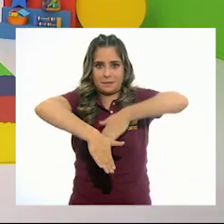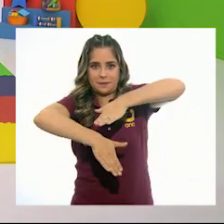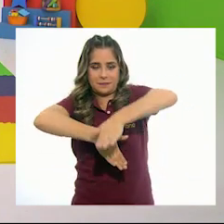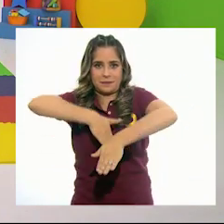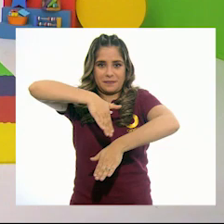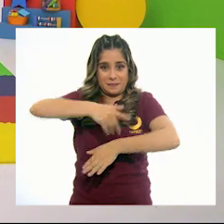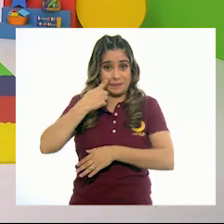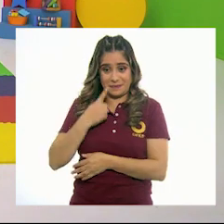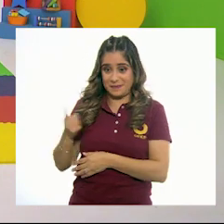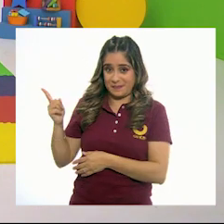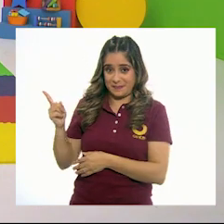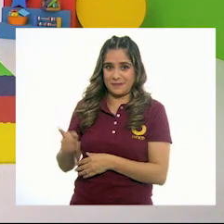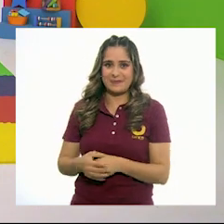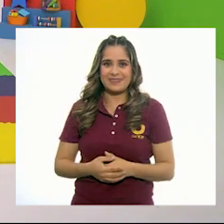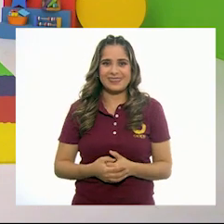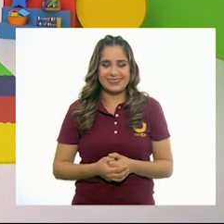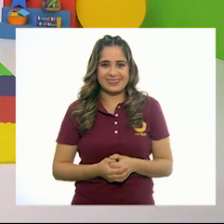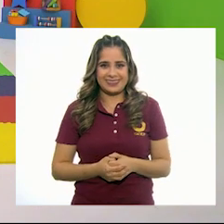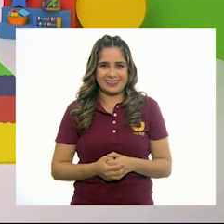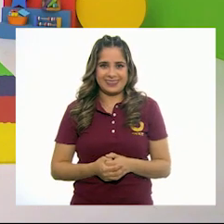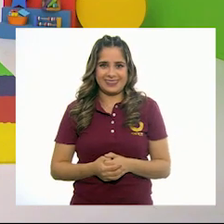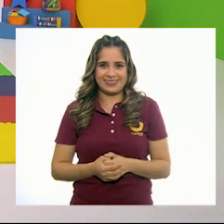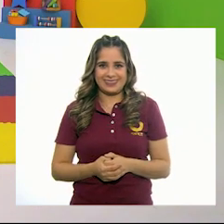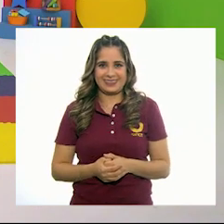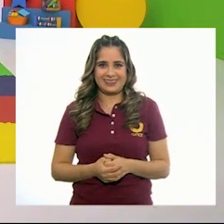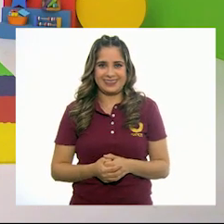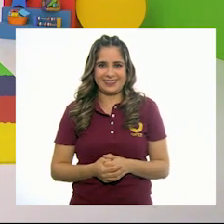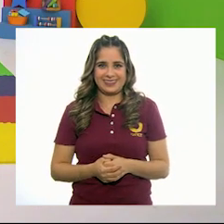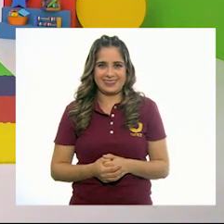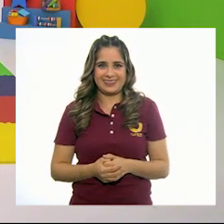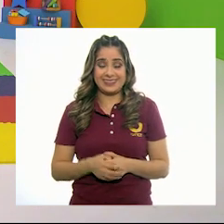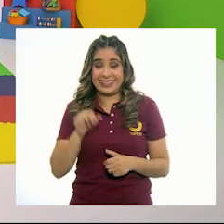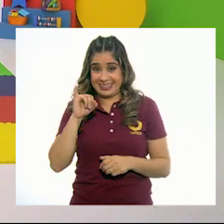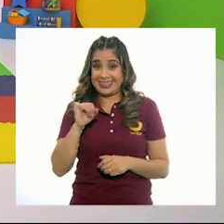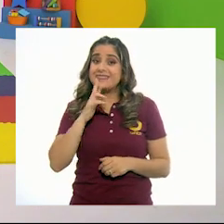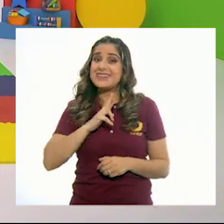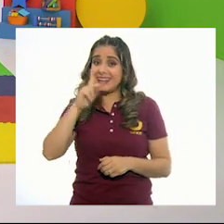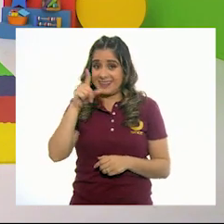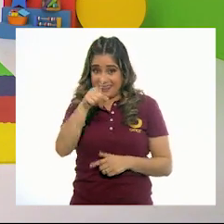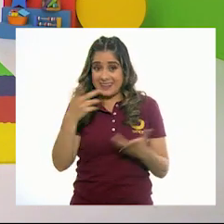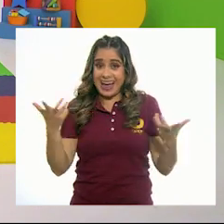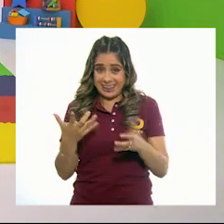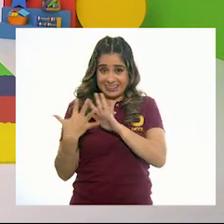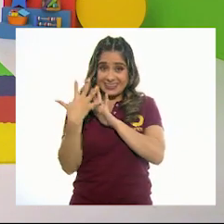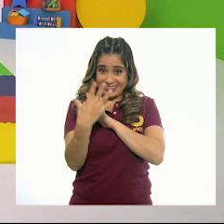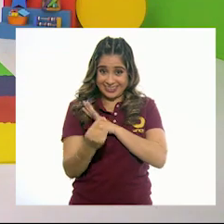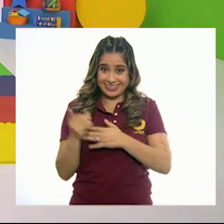Porque ustedes ya pueden hacerlo mejor, ¿verdad? ¡Sí! ¡Ay!